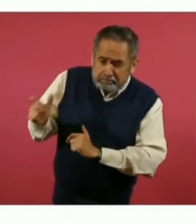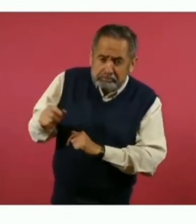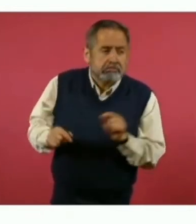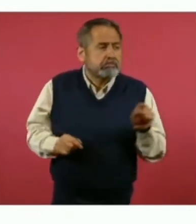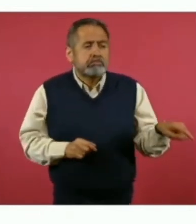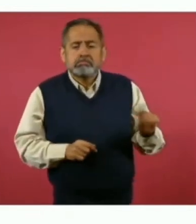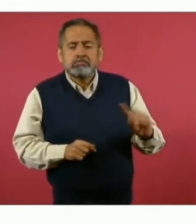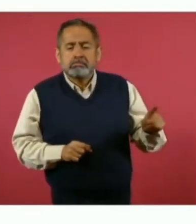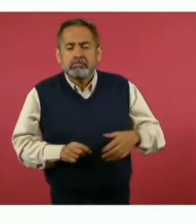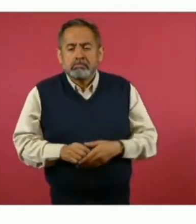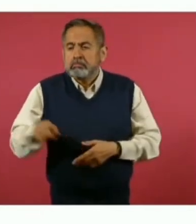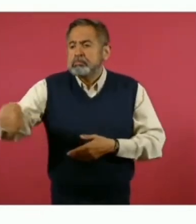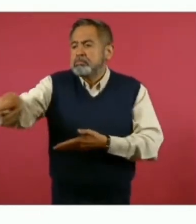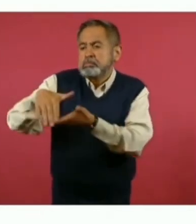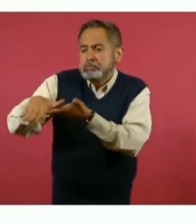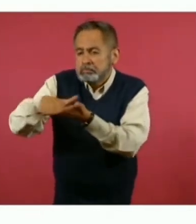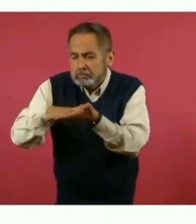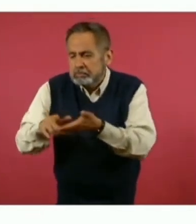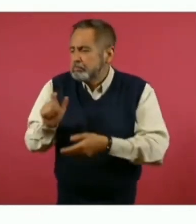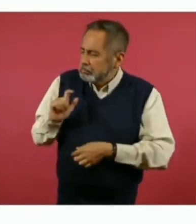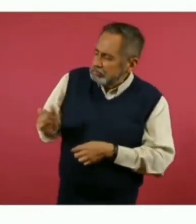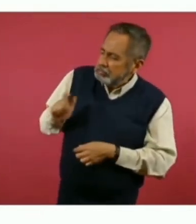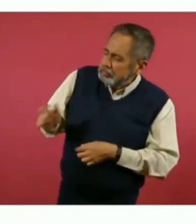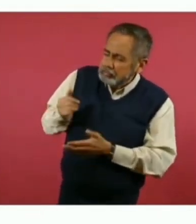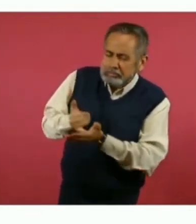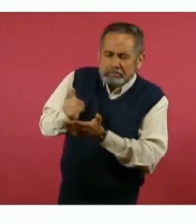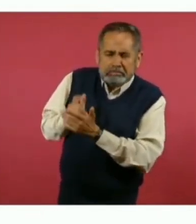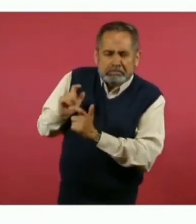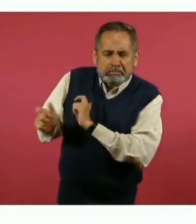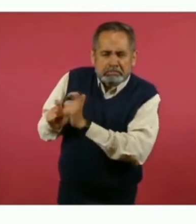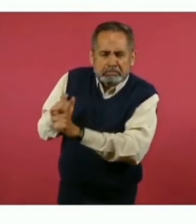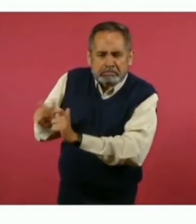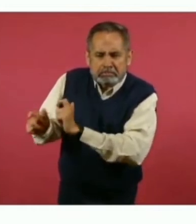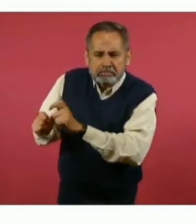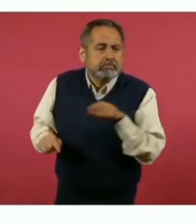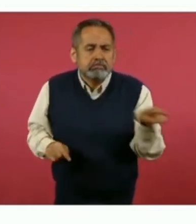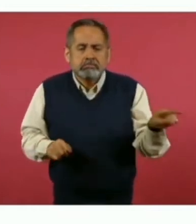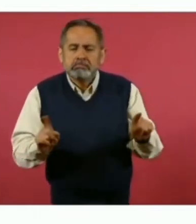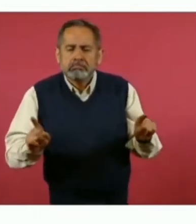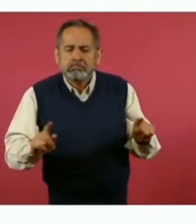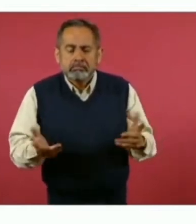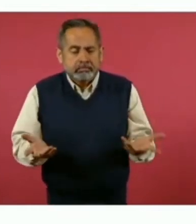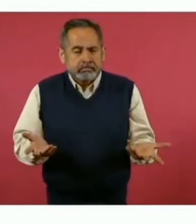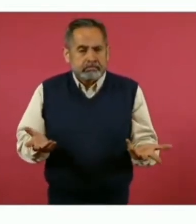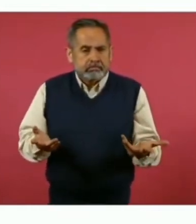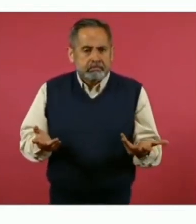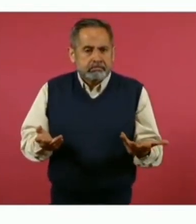hasta la gente más humilde paga impuestos, porque